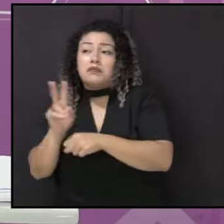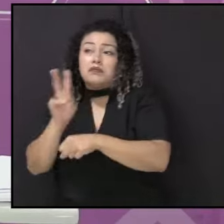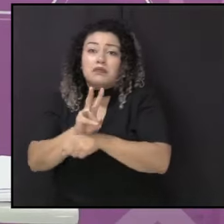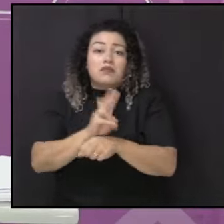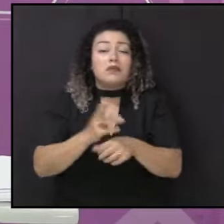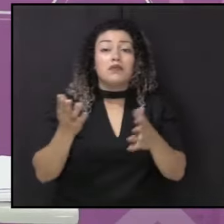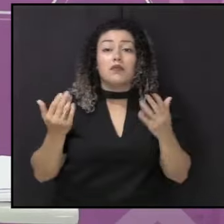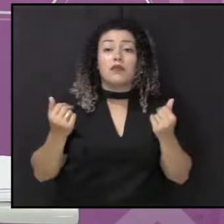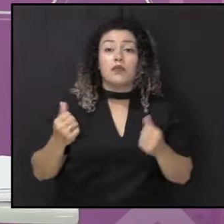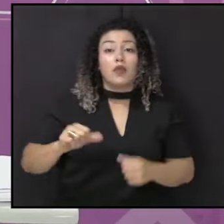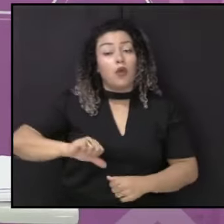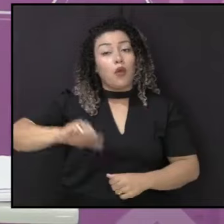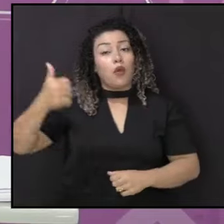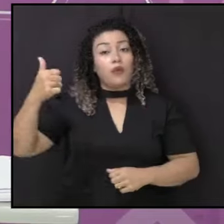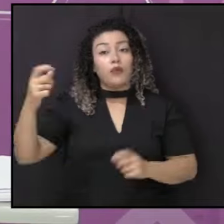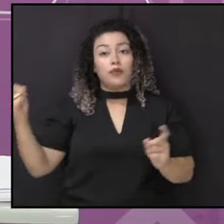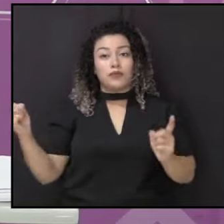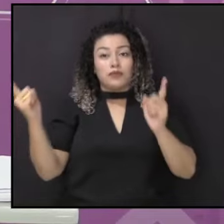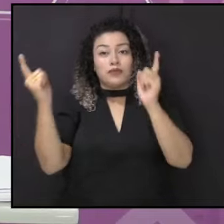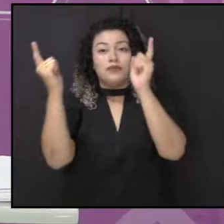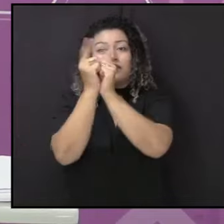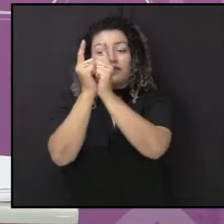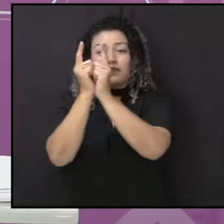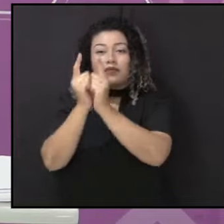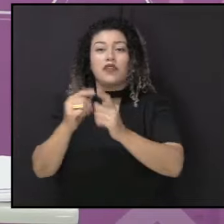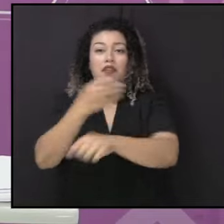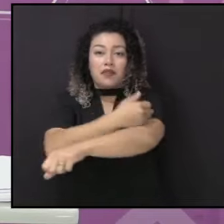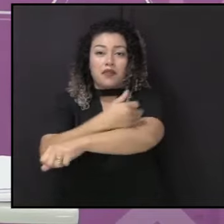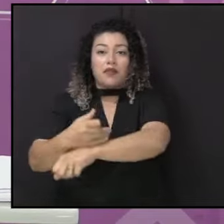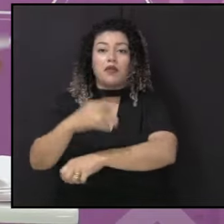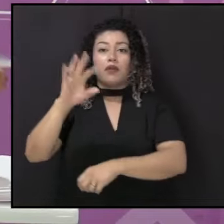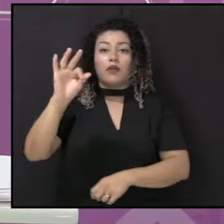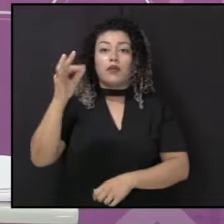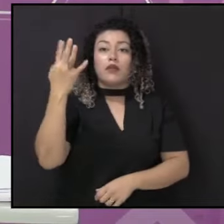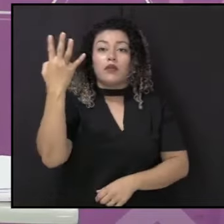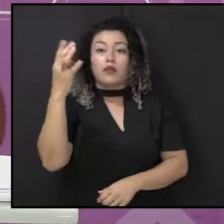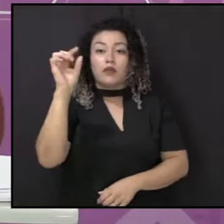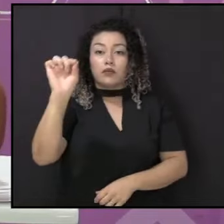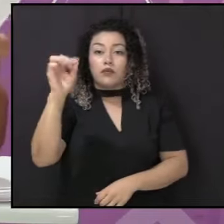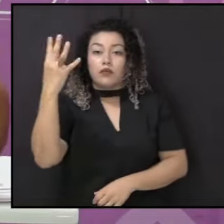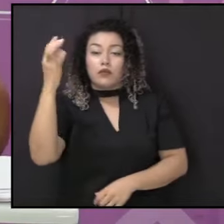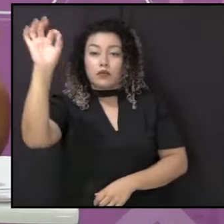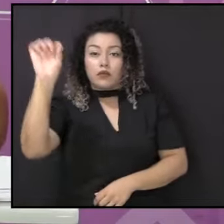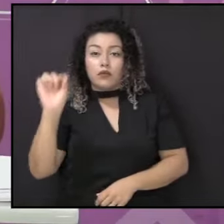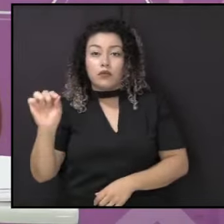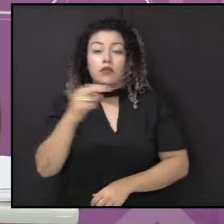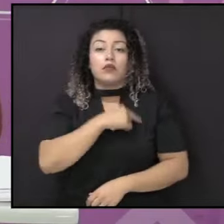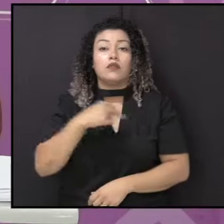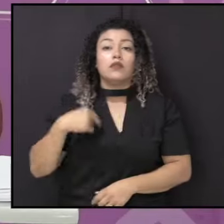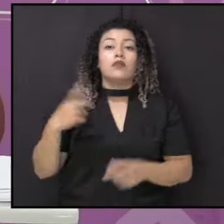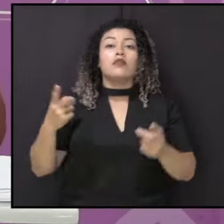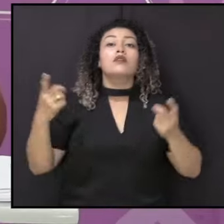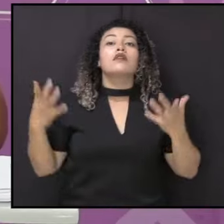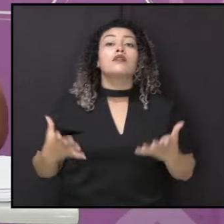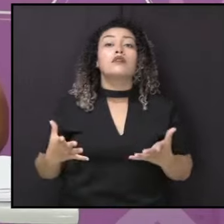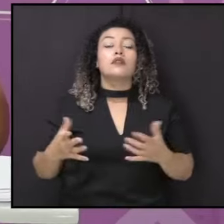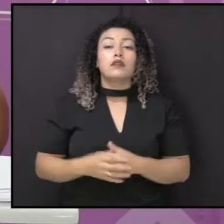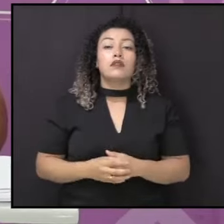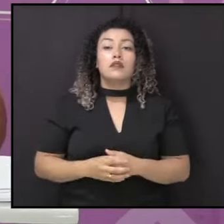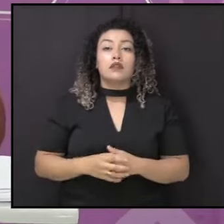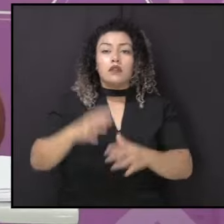reunirse con familiares, lo que representa un 44.4%. Por tales circunstancias, lo que consideramos es una propuesta de punto